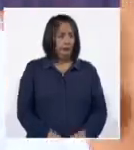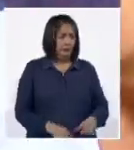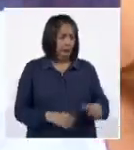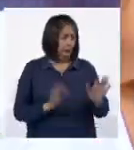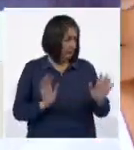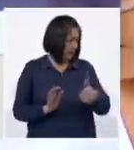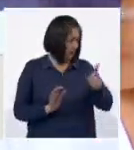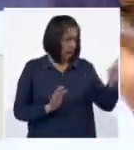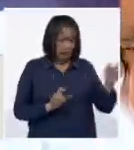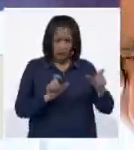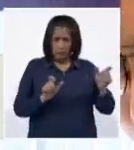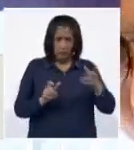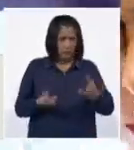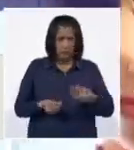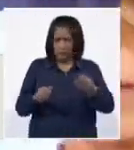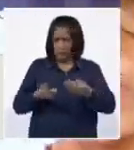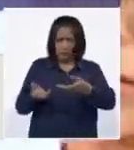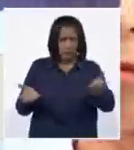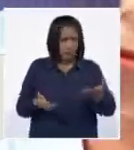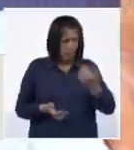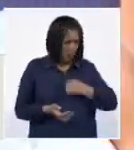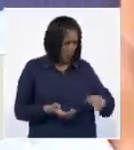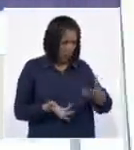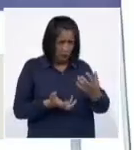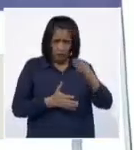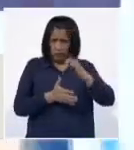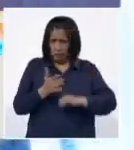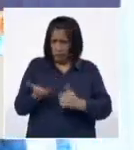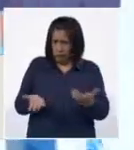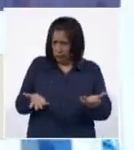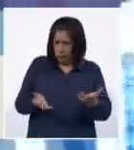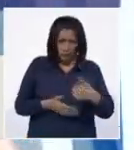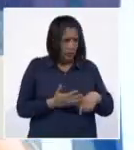A personas ajenas le da de todo y a sus hijos le quiere quitar.